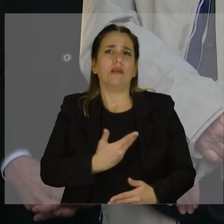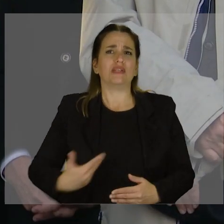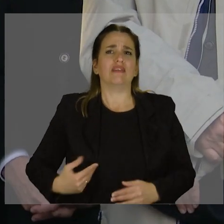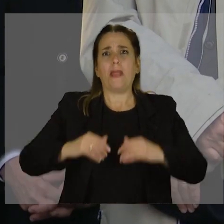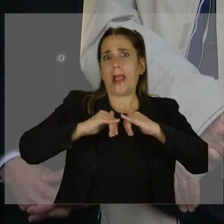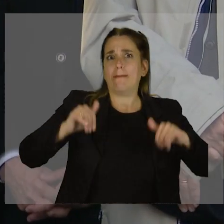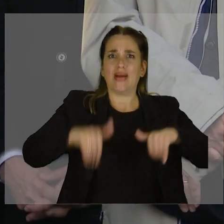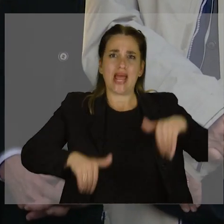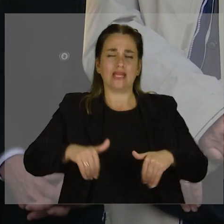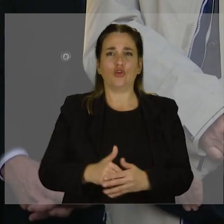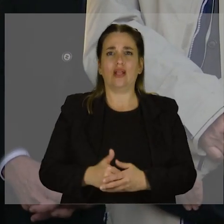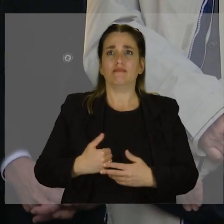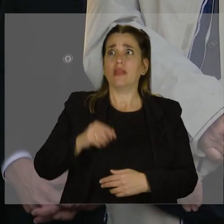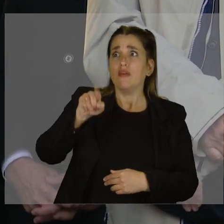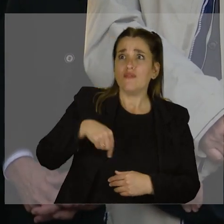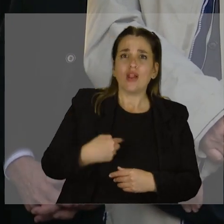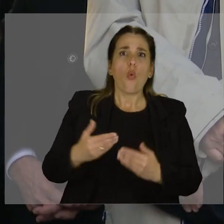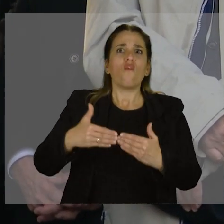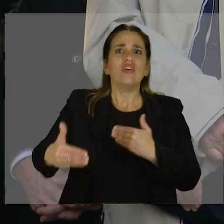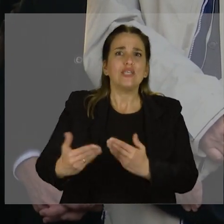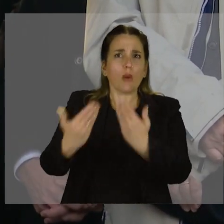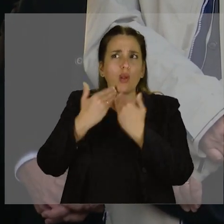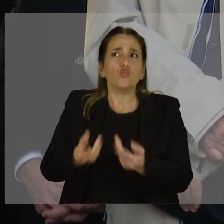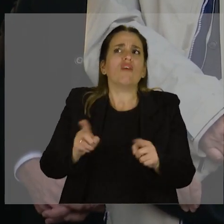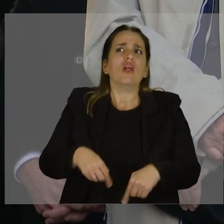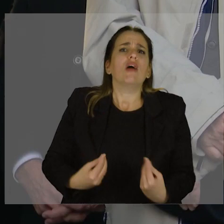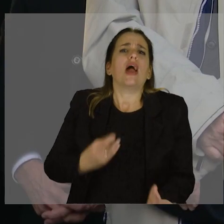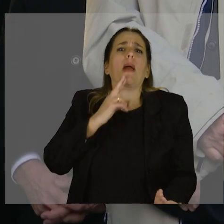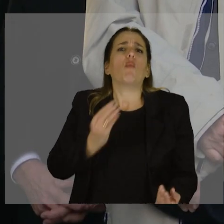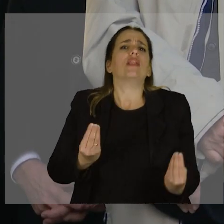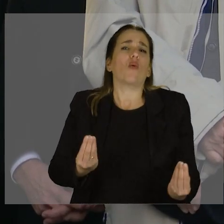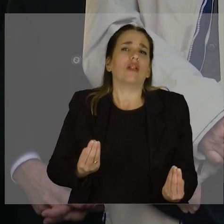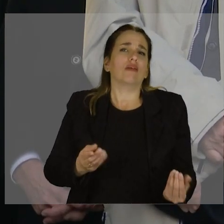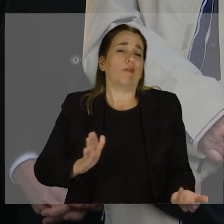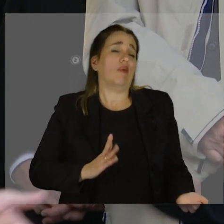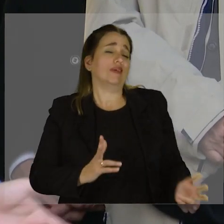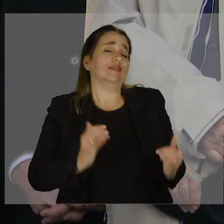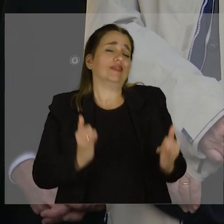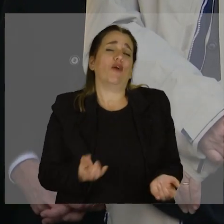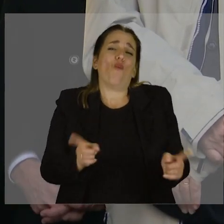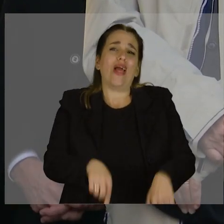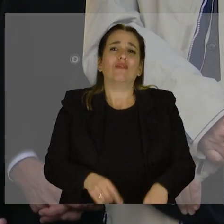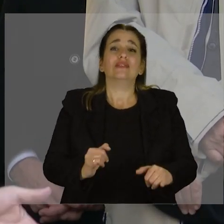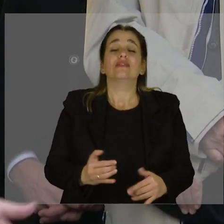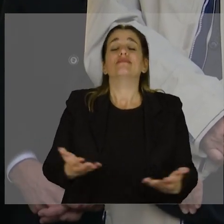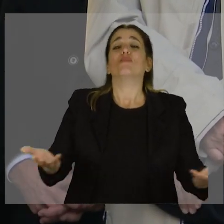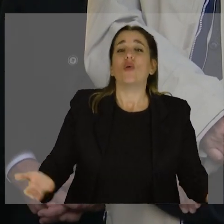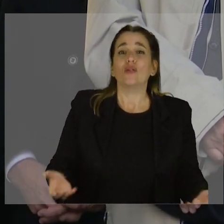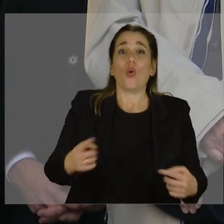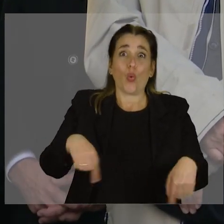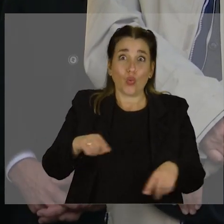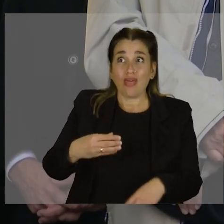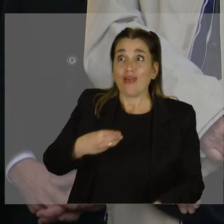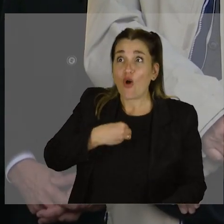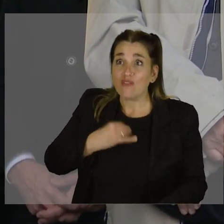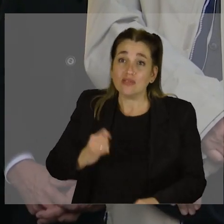campaña electoral viene un vecino y le pregunta si usted va a volver, ¿qué le va a contestar el candidato? Y la mujer me dice, y me va a contestar que sí. Y le digo,